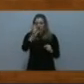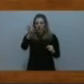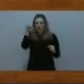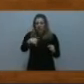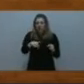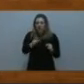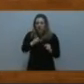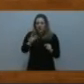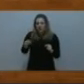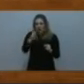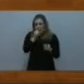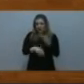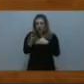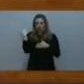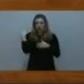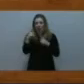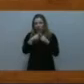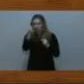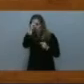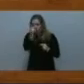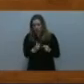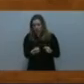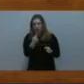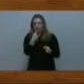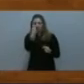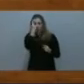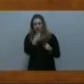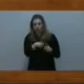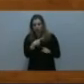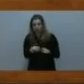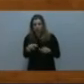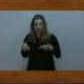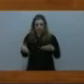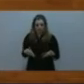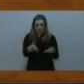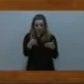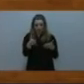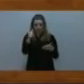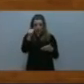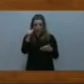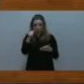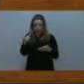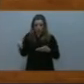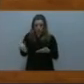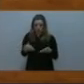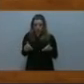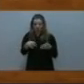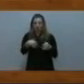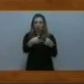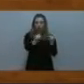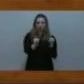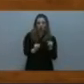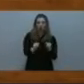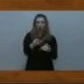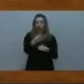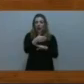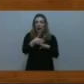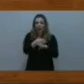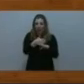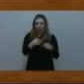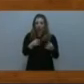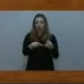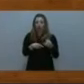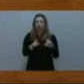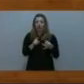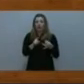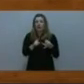ejecutivos asturianos no. Y les voy a decir algo. El Camino, que pasa después, sale de Oviedo y pasa por los concejos de Grado, pasa por el concejo de Salas,